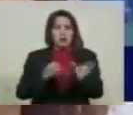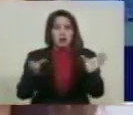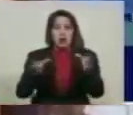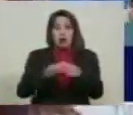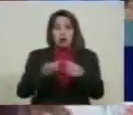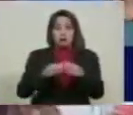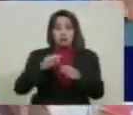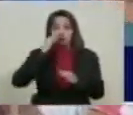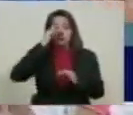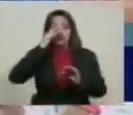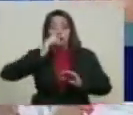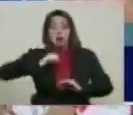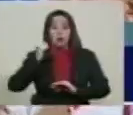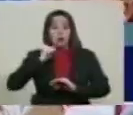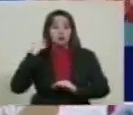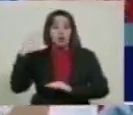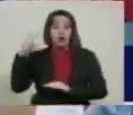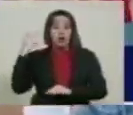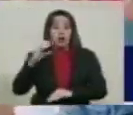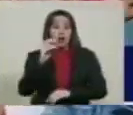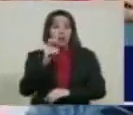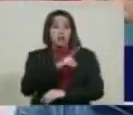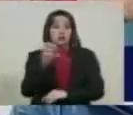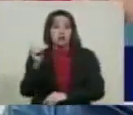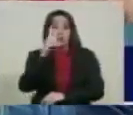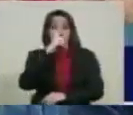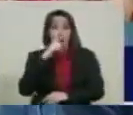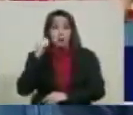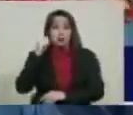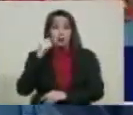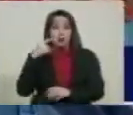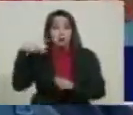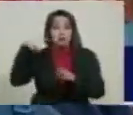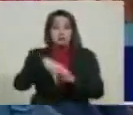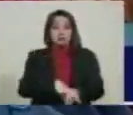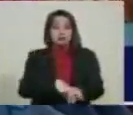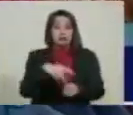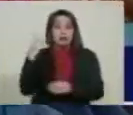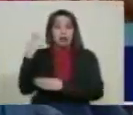durante 200 años de dominación a nuestra hermana Colombia.